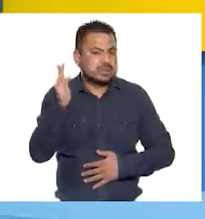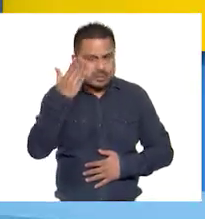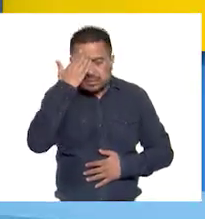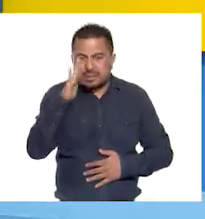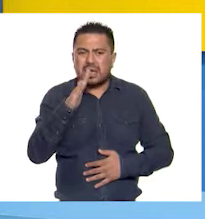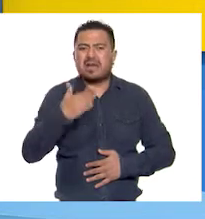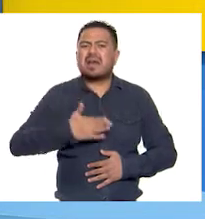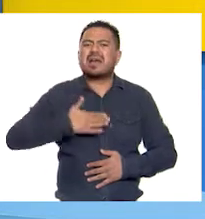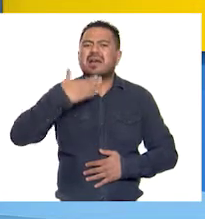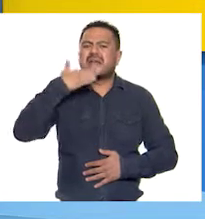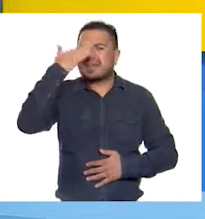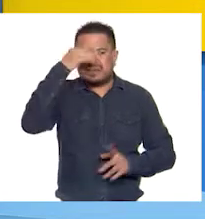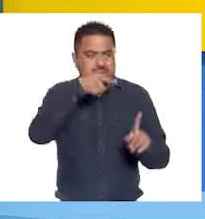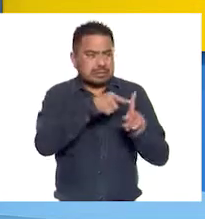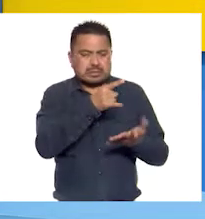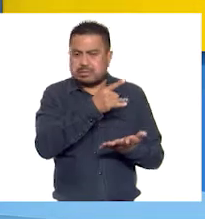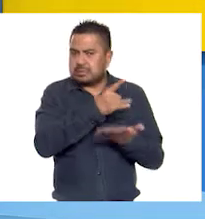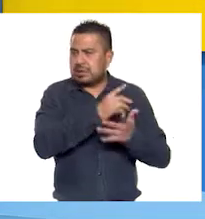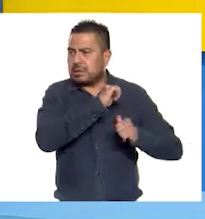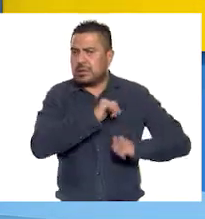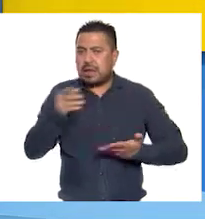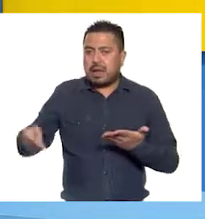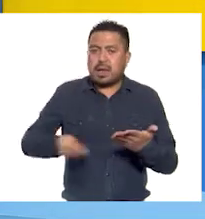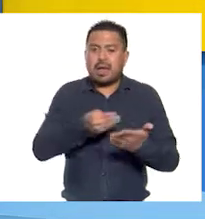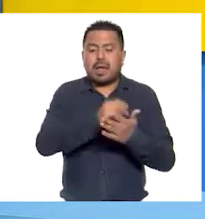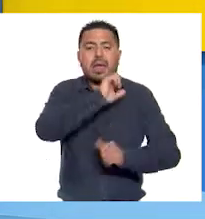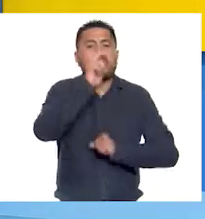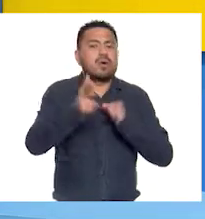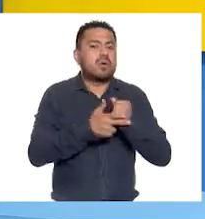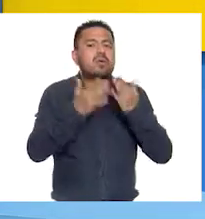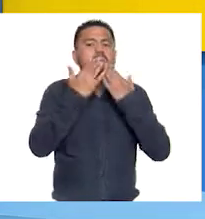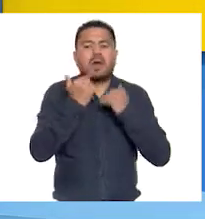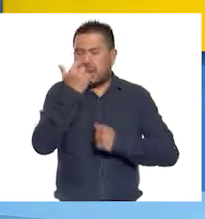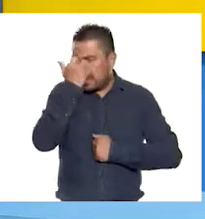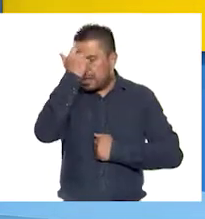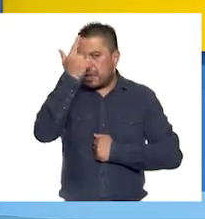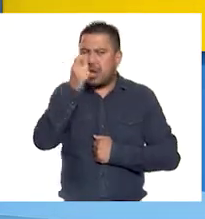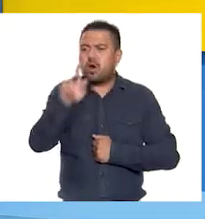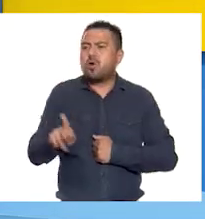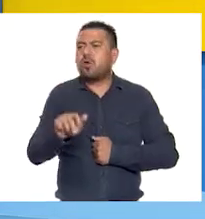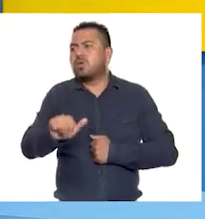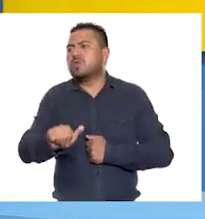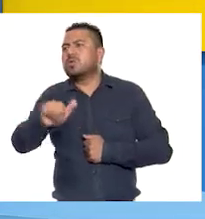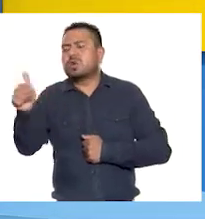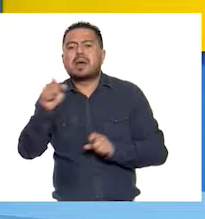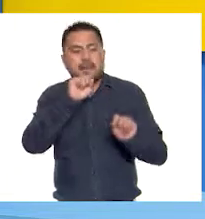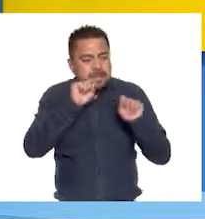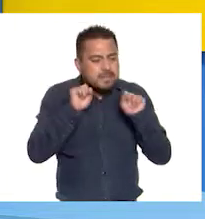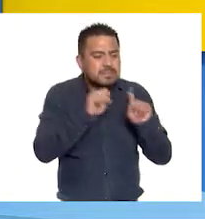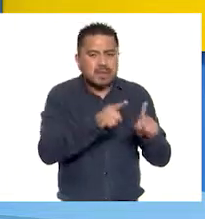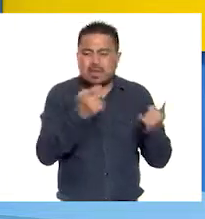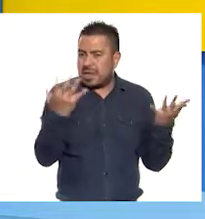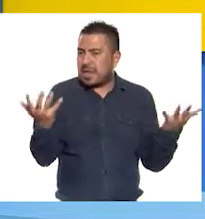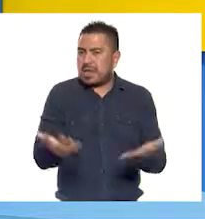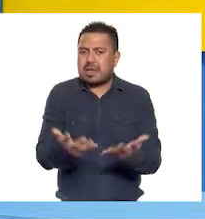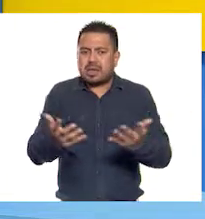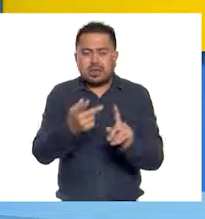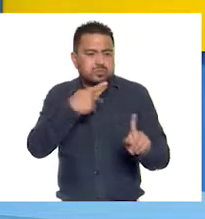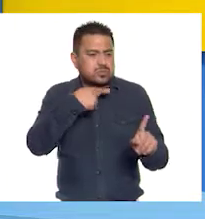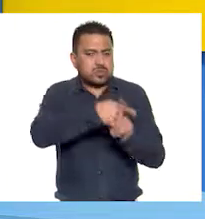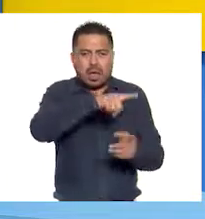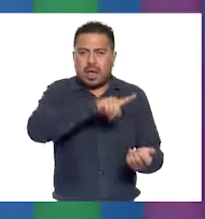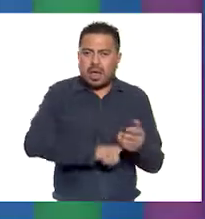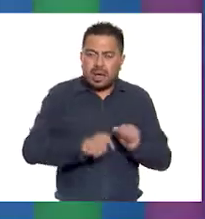los musulmanes no solo se encargaron de introducir a Europa los inventos de otros pueblos, ellos también realizaron sus